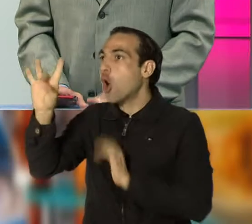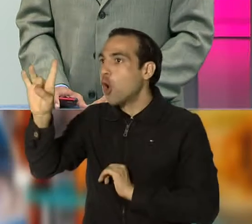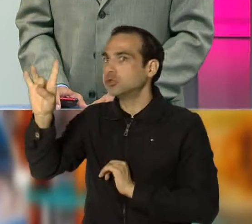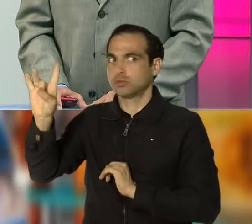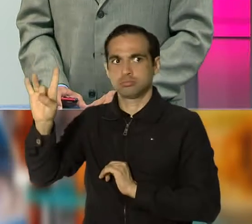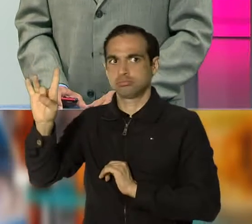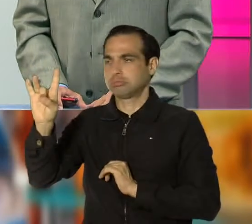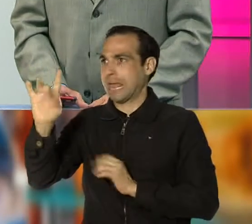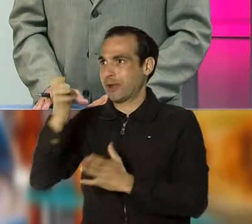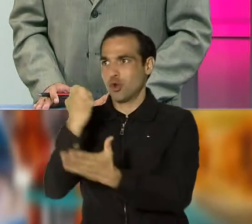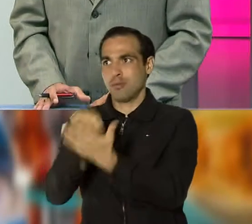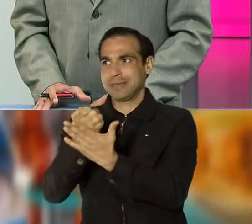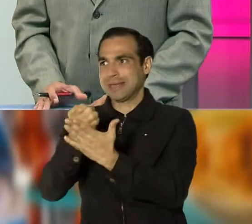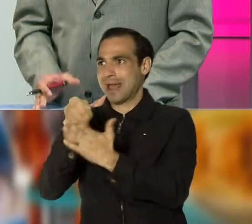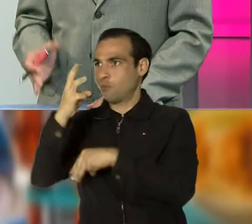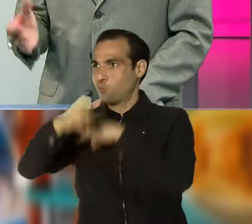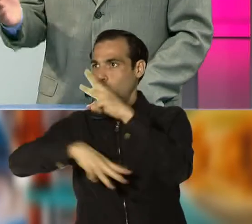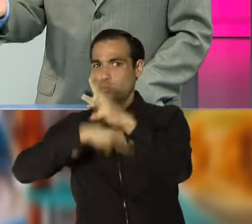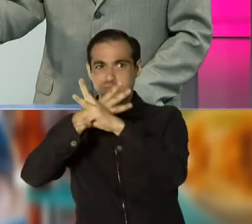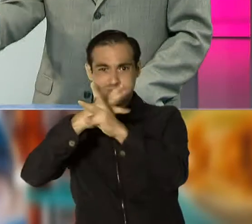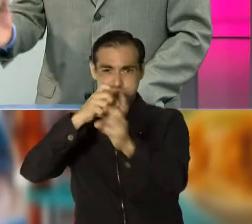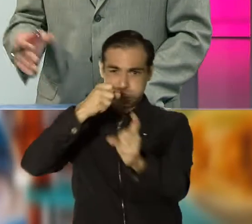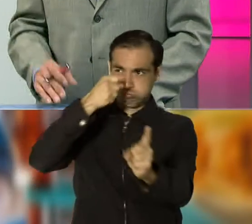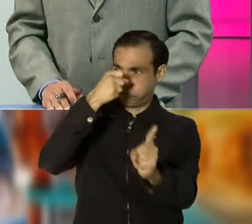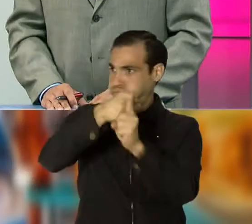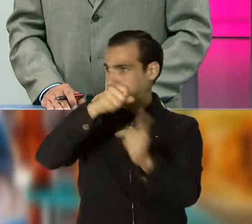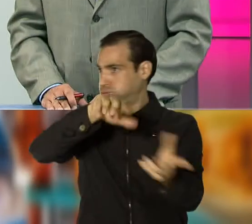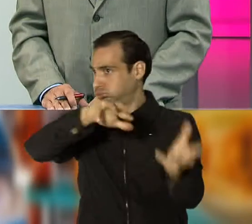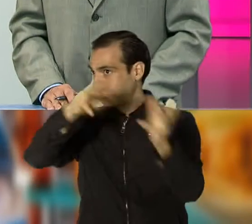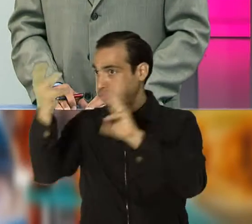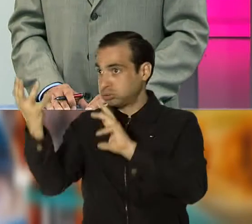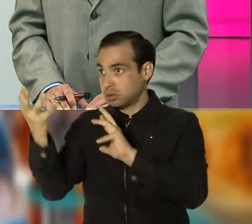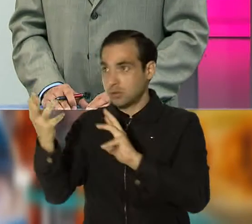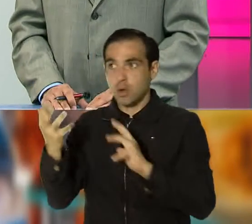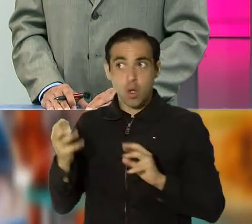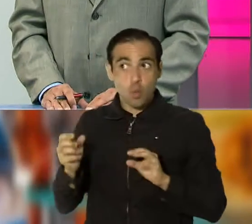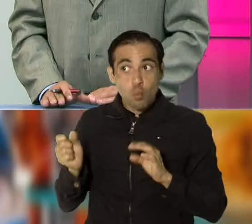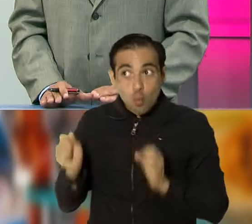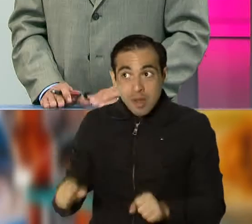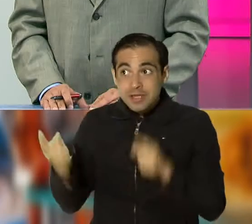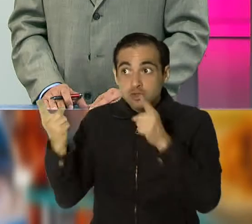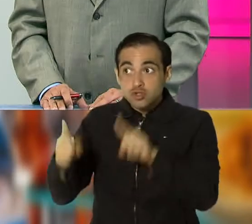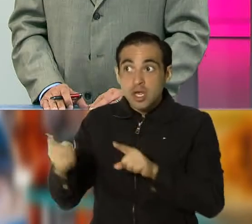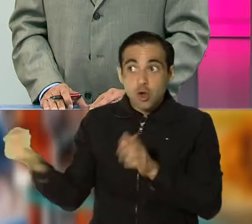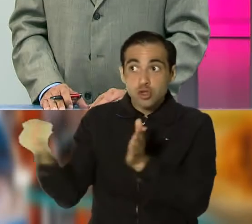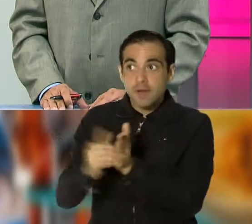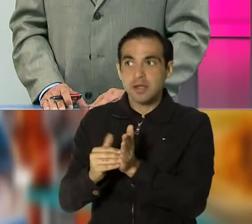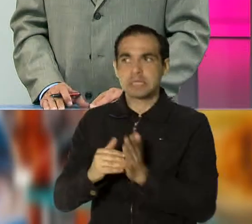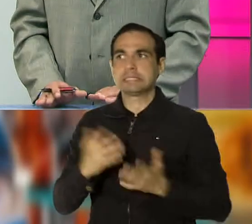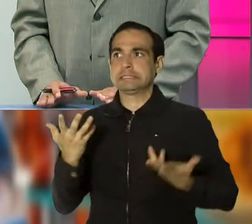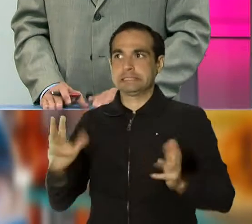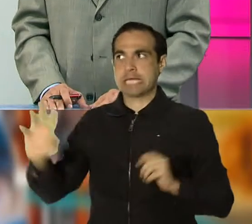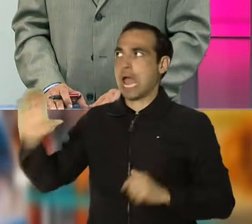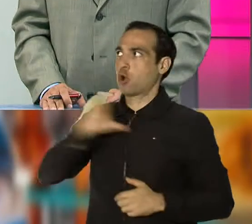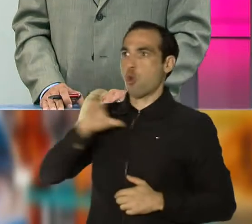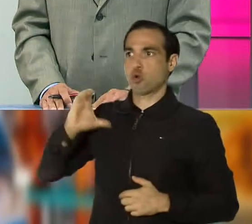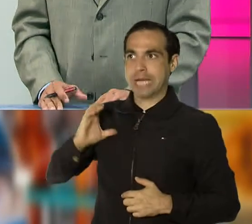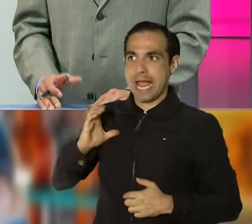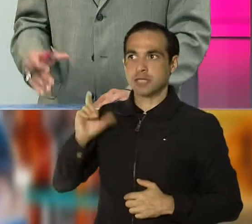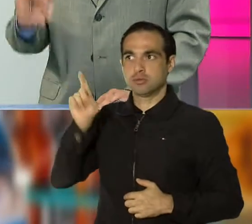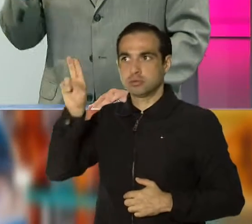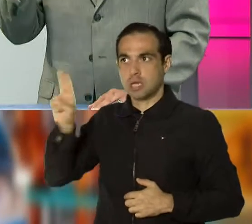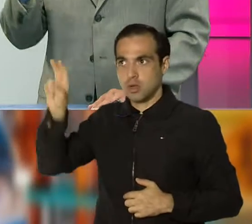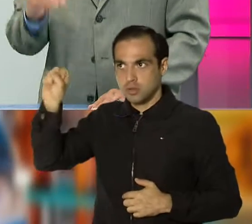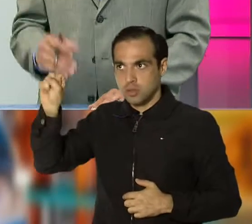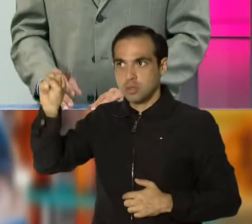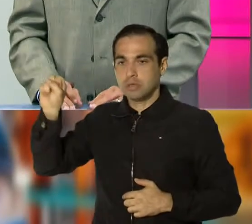ha especulado, hasta la discusión que se está dando en el Congreso actualmente, ya los demócratas han aprobado en la Cámara de Representantes